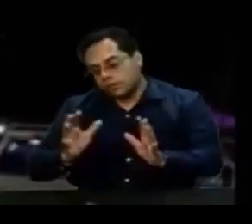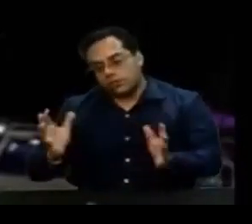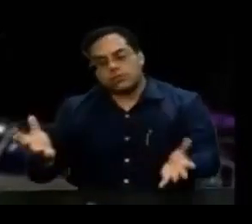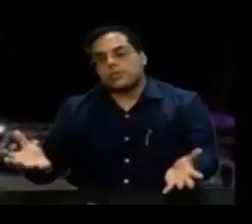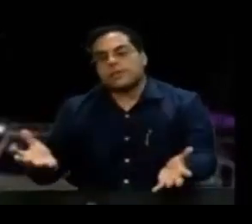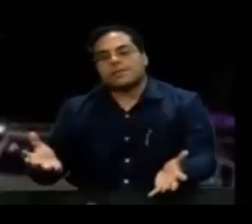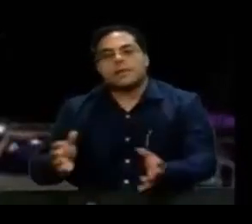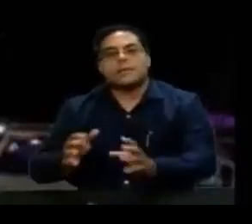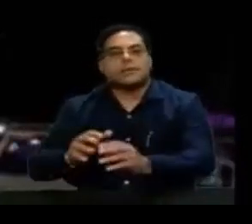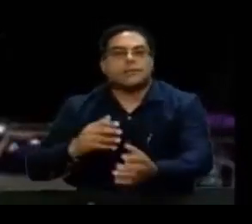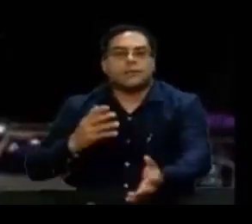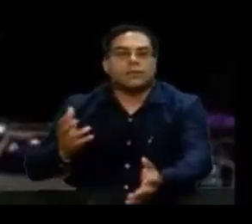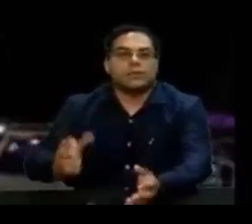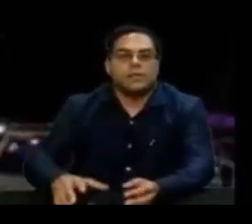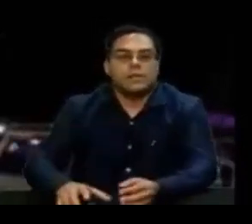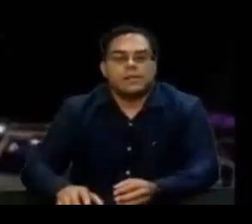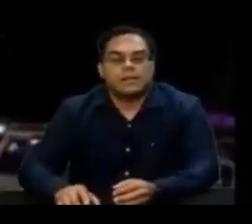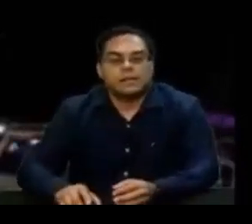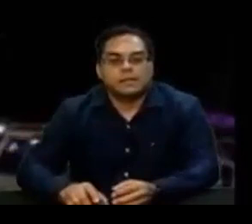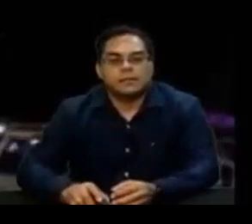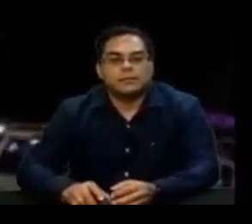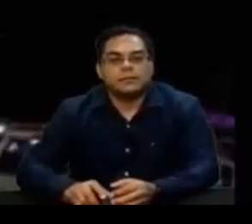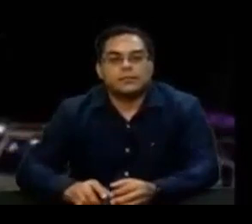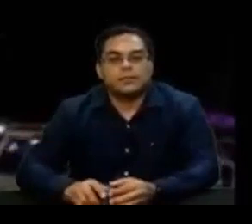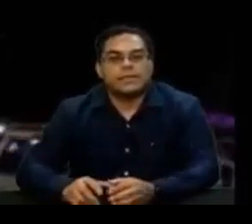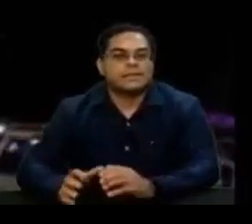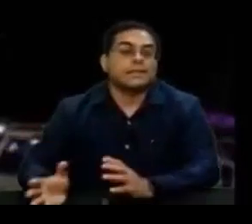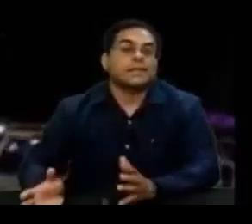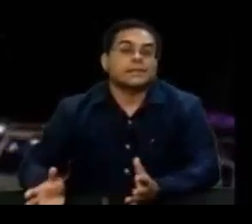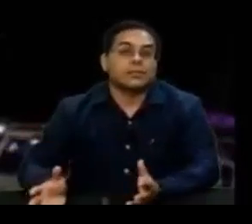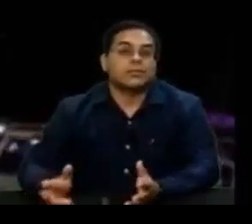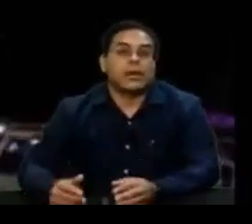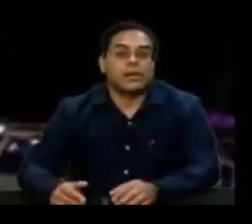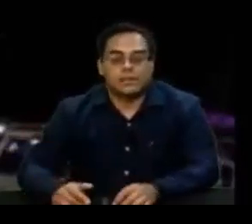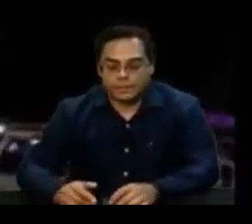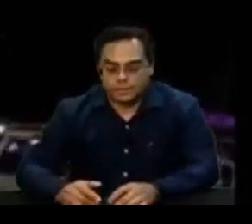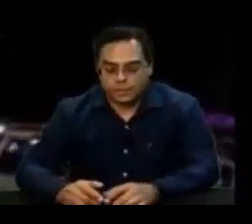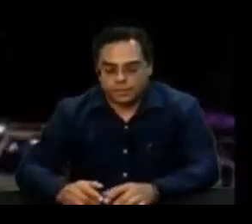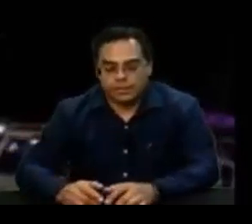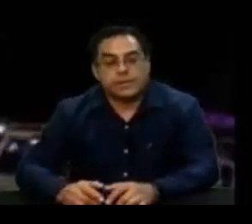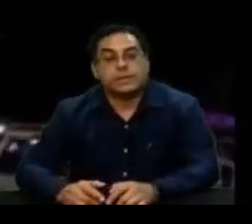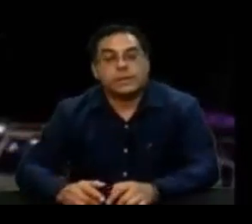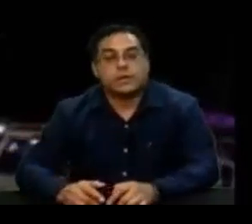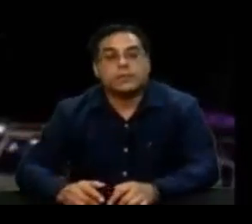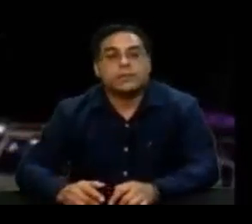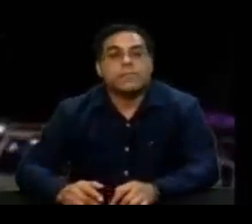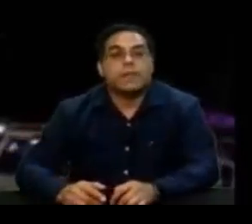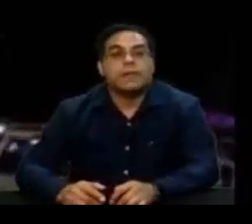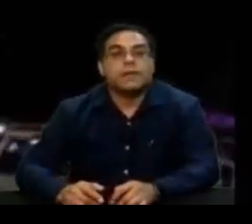que no todo es como en el esquema. Algunas fracturas pueden extenderse hacia otros lugares dependiendo de la intensidad del